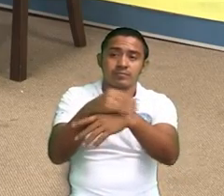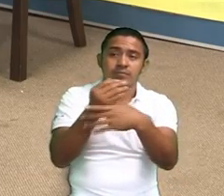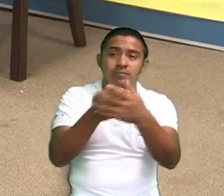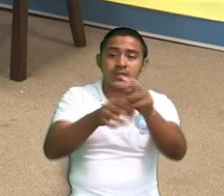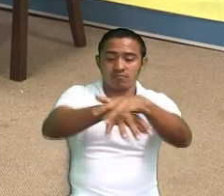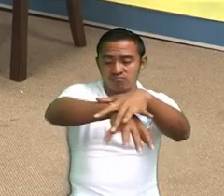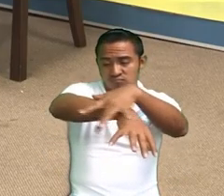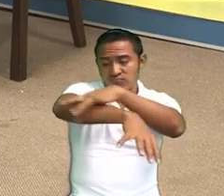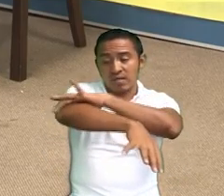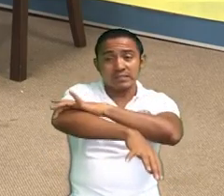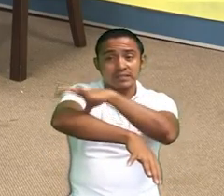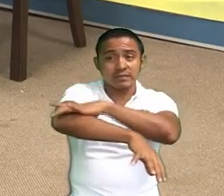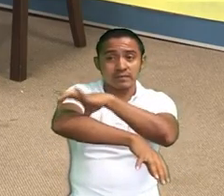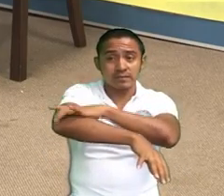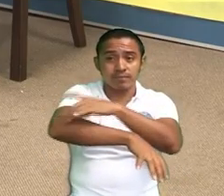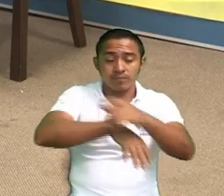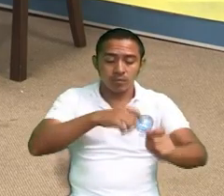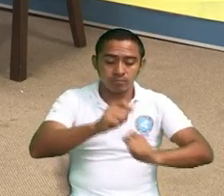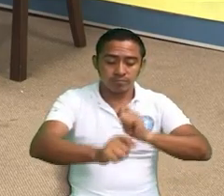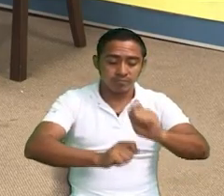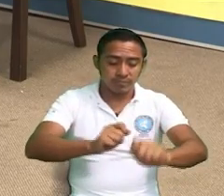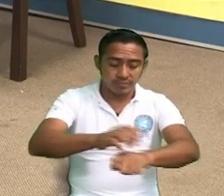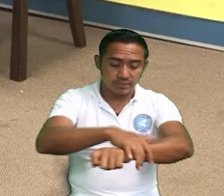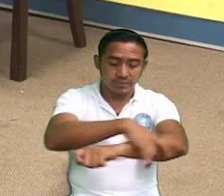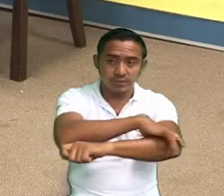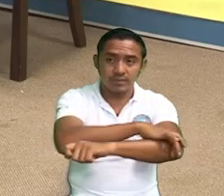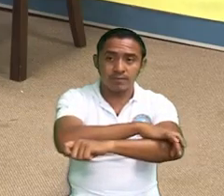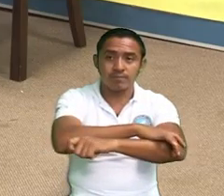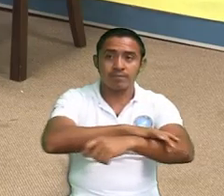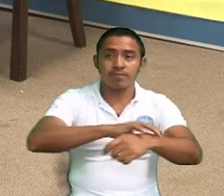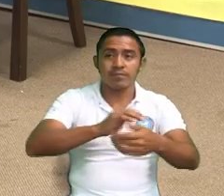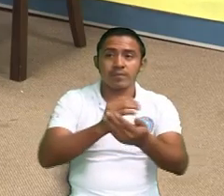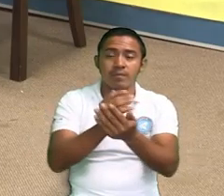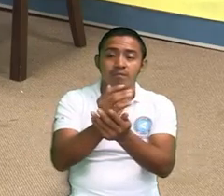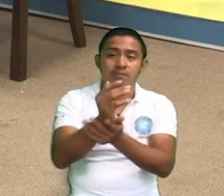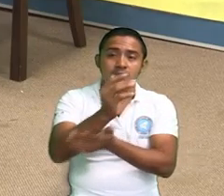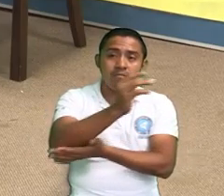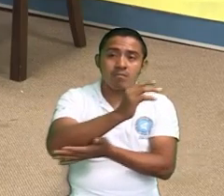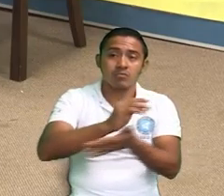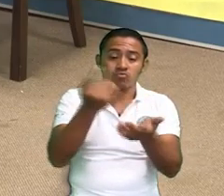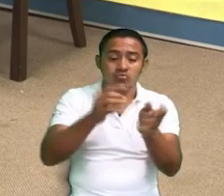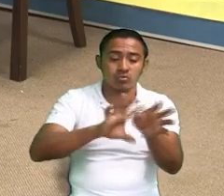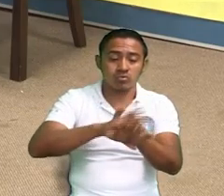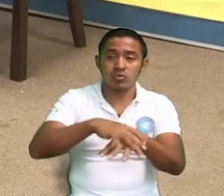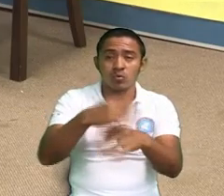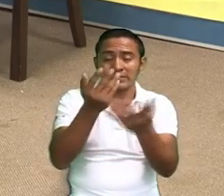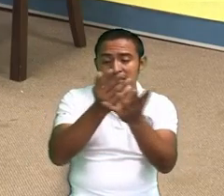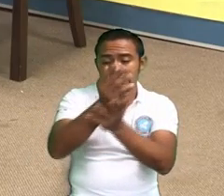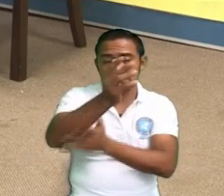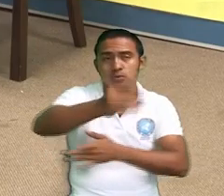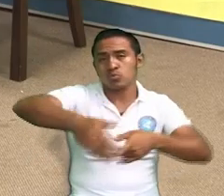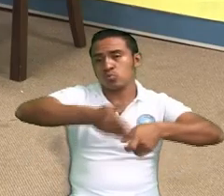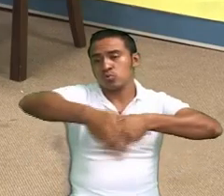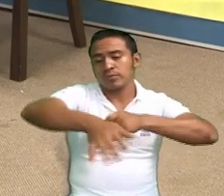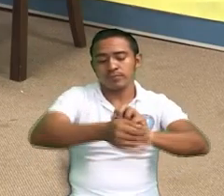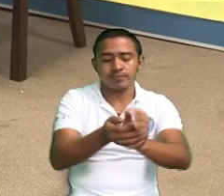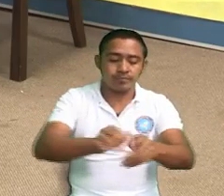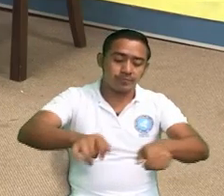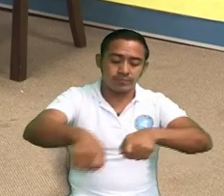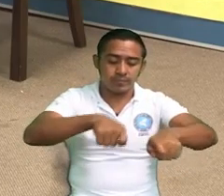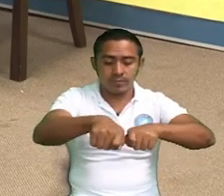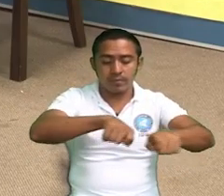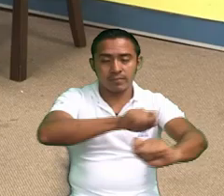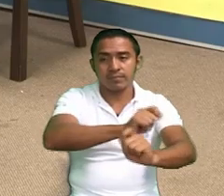el antebrazo, porque cuando nosotros preparamos los alimentos, nuestra superficie, la superficie tocan los brazos. Entonces, el lavado de mano,